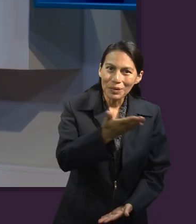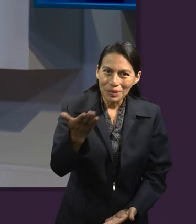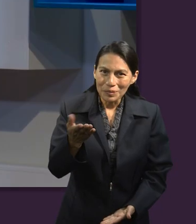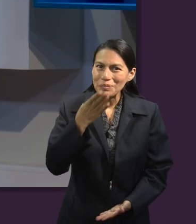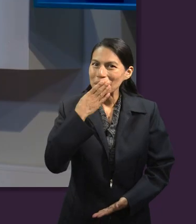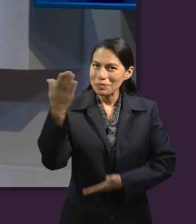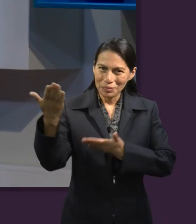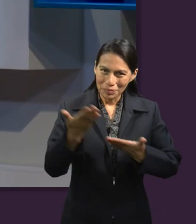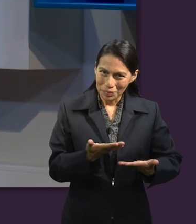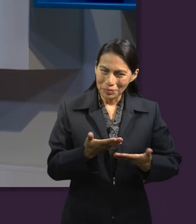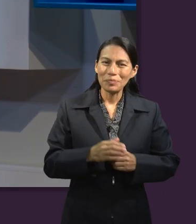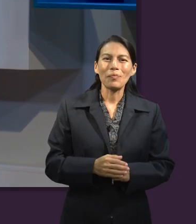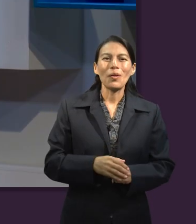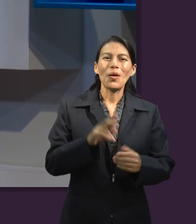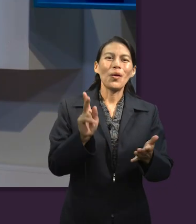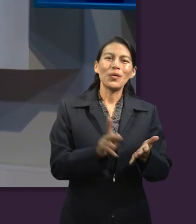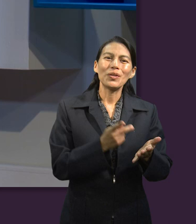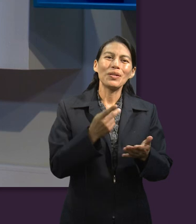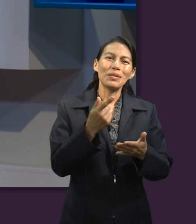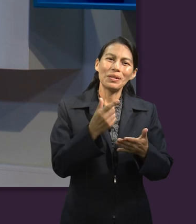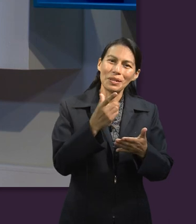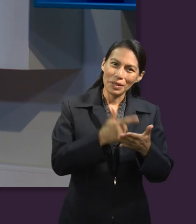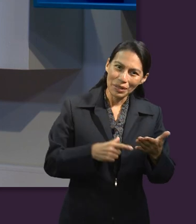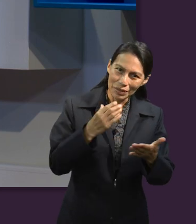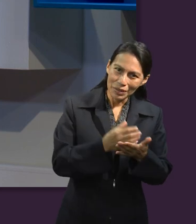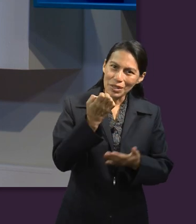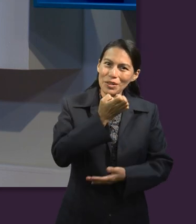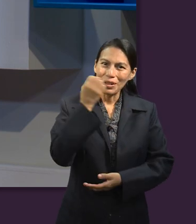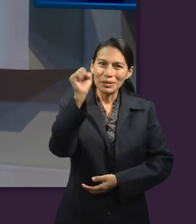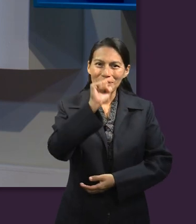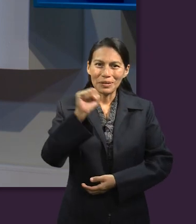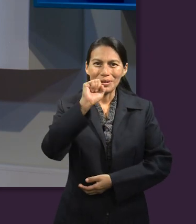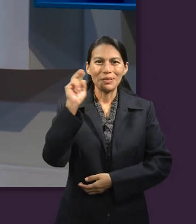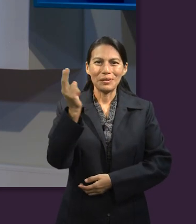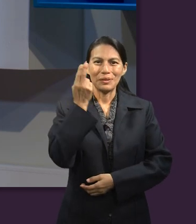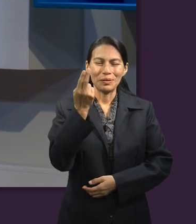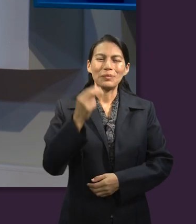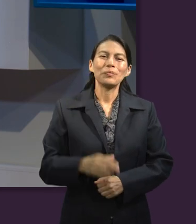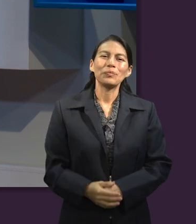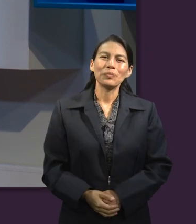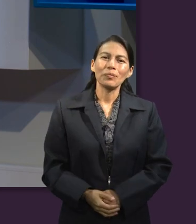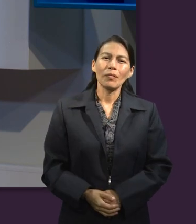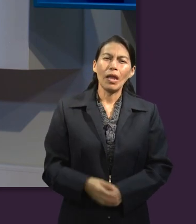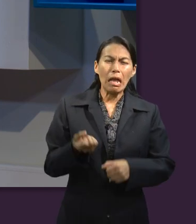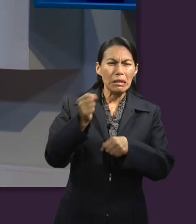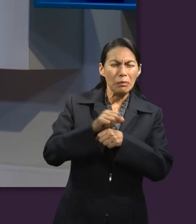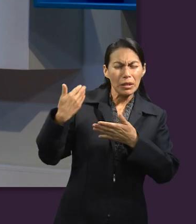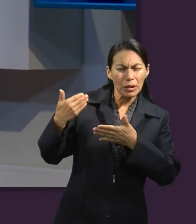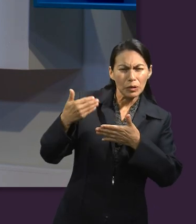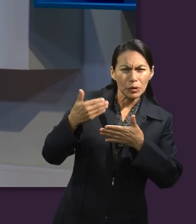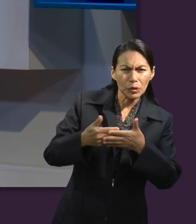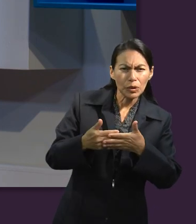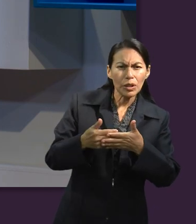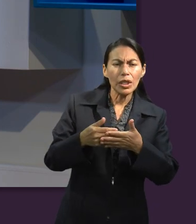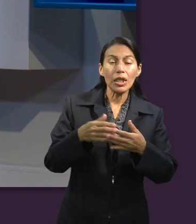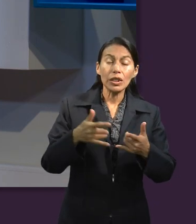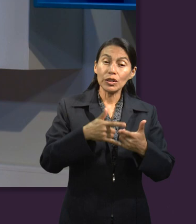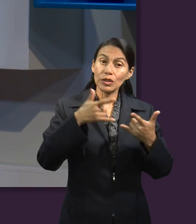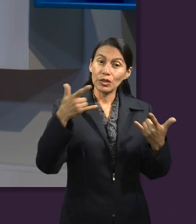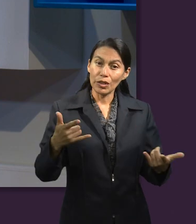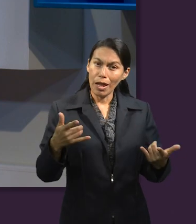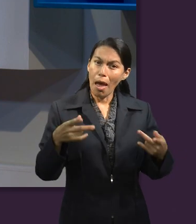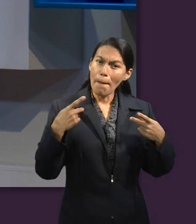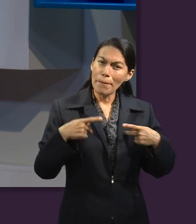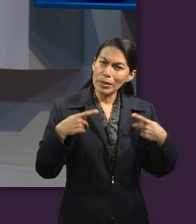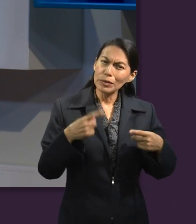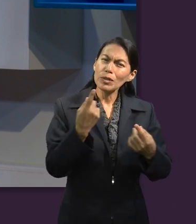sean bienvenidos a una sección más de nuestra escuela sabática universitaria en estas últimas semanas hemos estado repasando